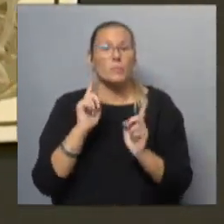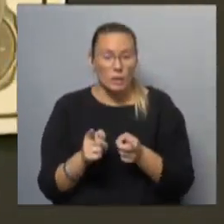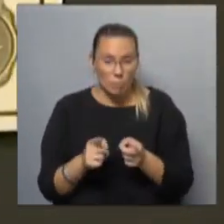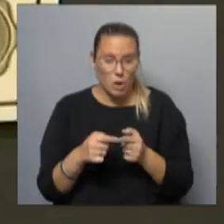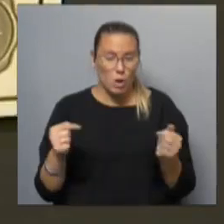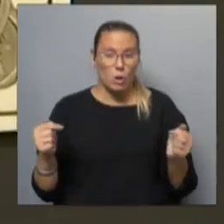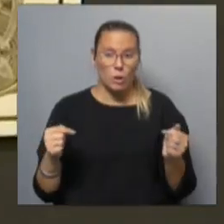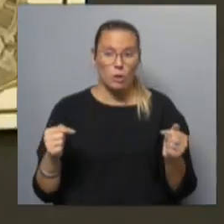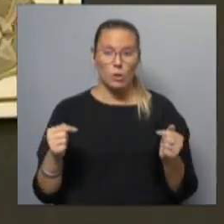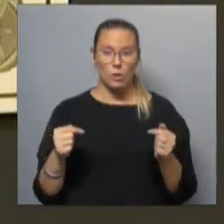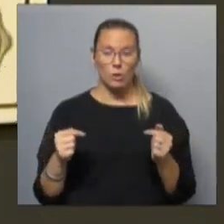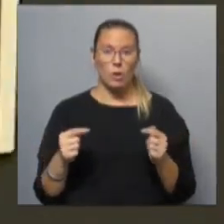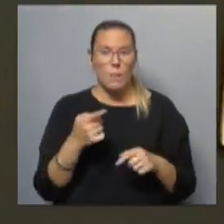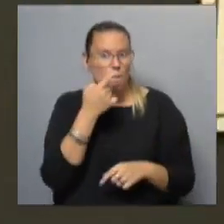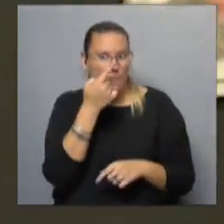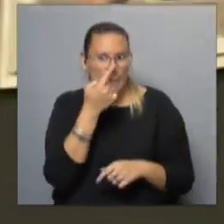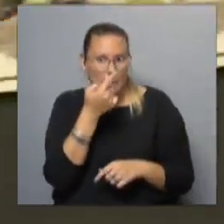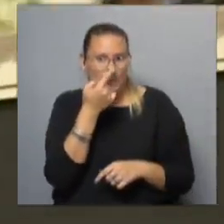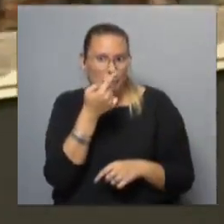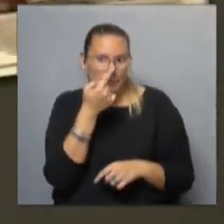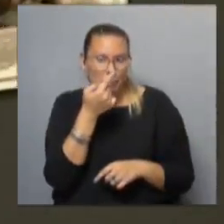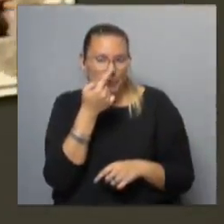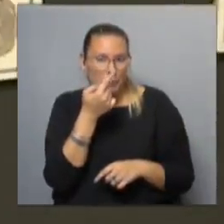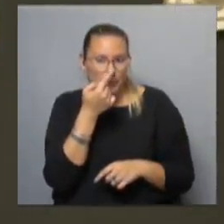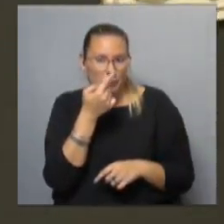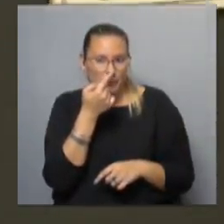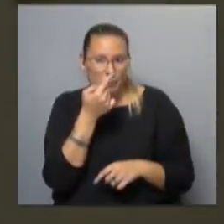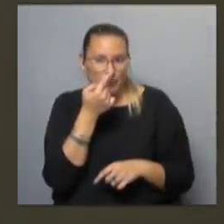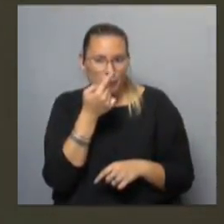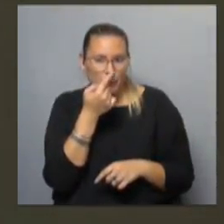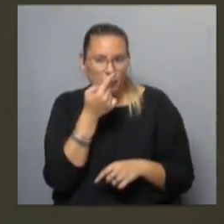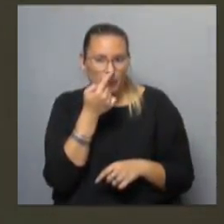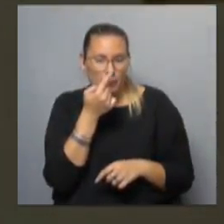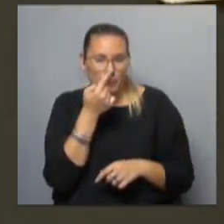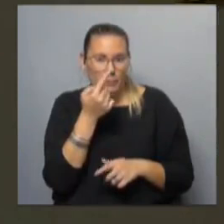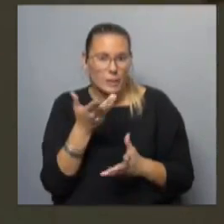elementos muy interesantes, como es que tienen también una especie